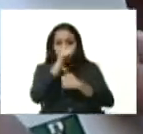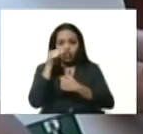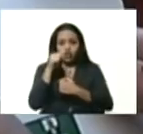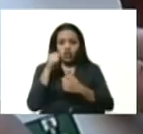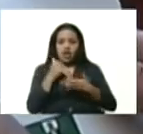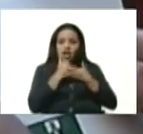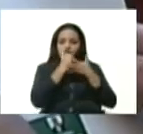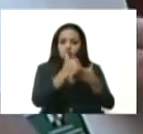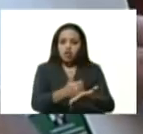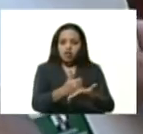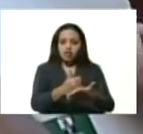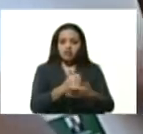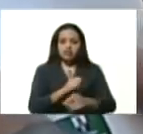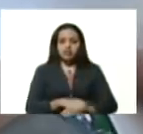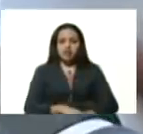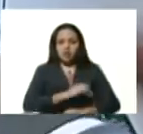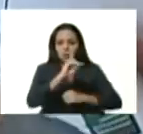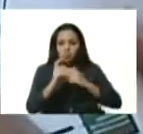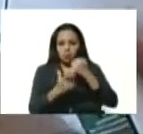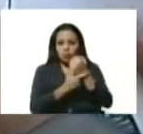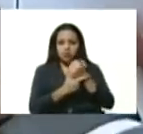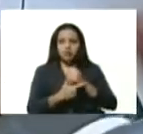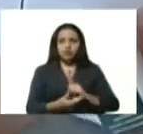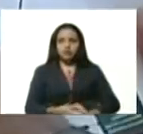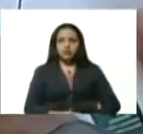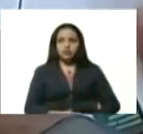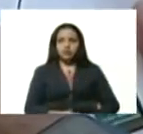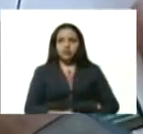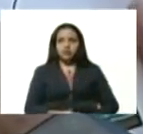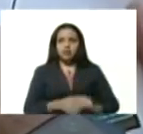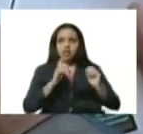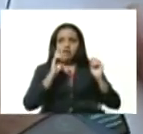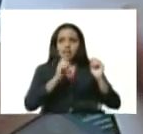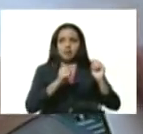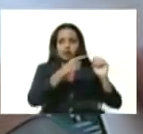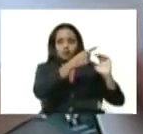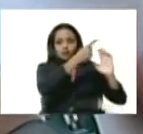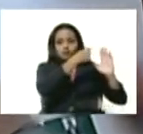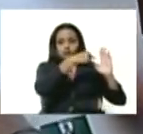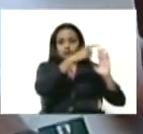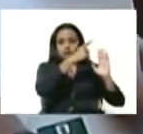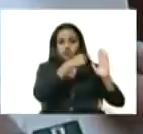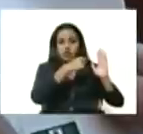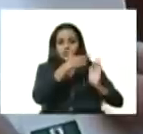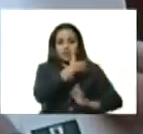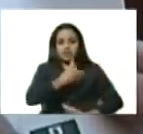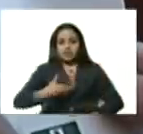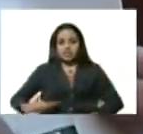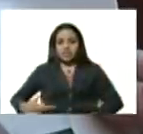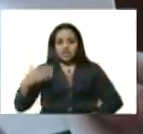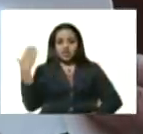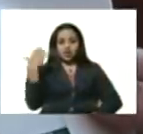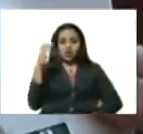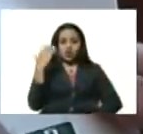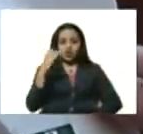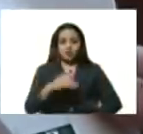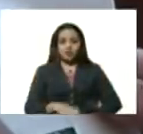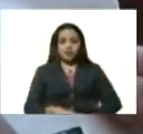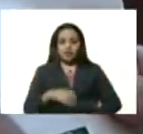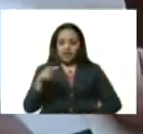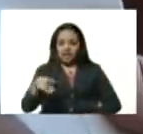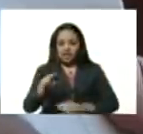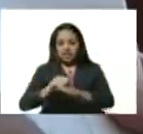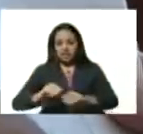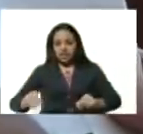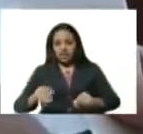operación. La complicidad permanente de Iván Duque, que en su territorio se planean todas las acciones y todos